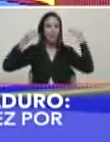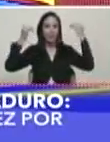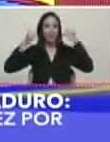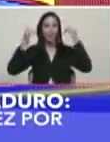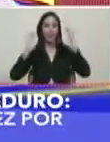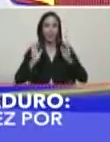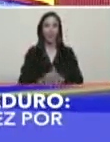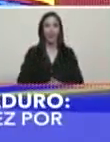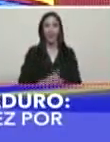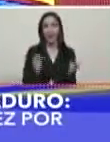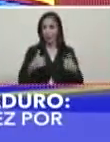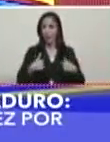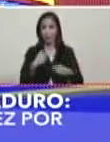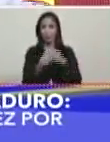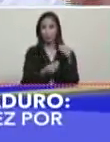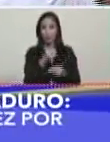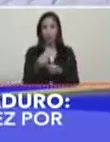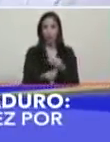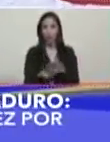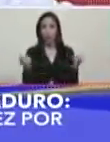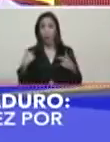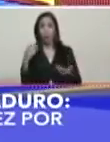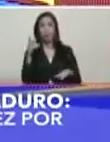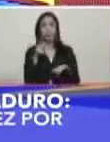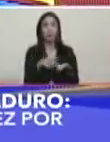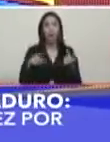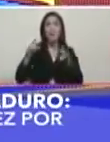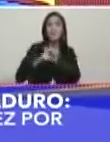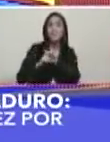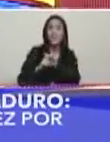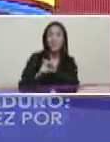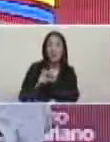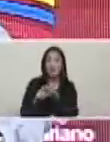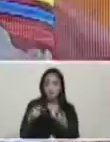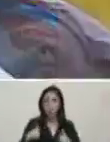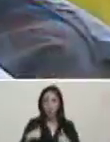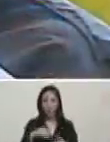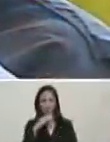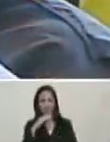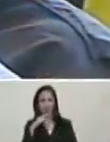No les pasa, yo lo hago. Cuando llego Silvia está molesta en la casa.